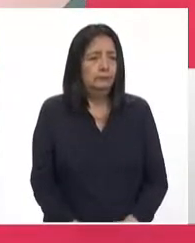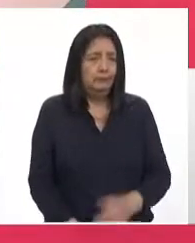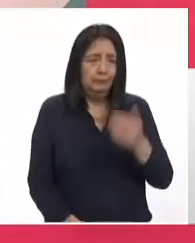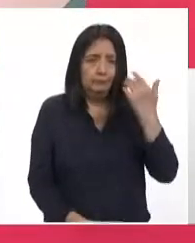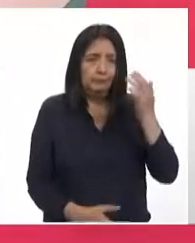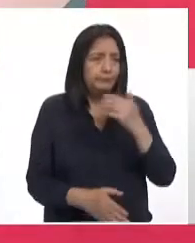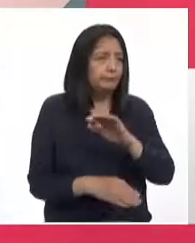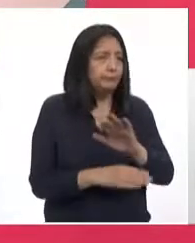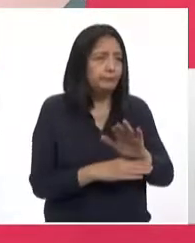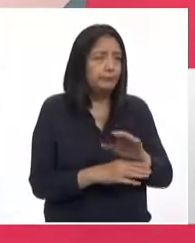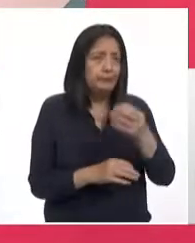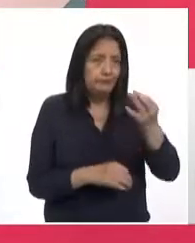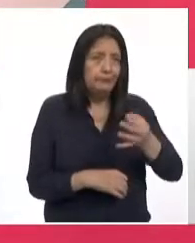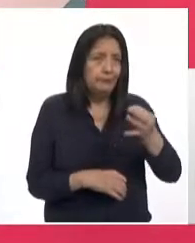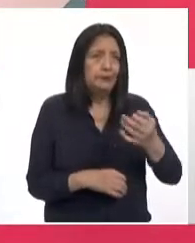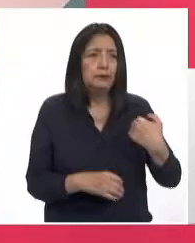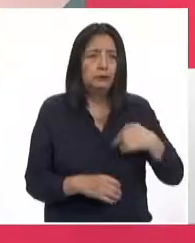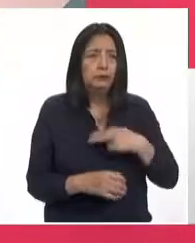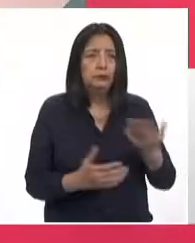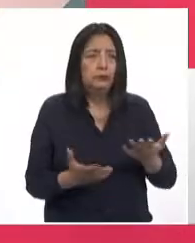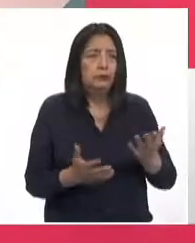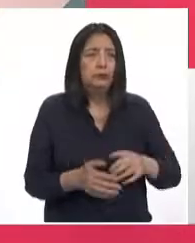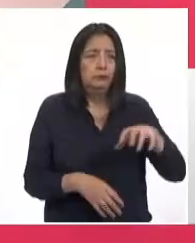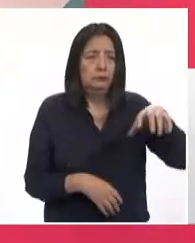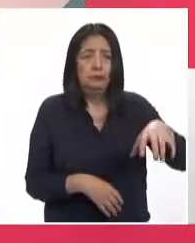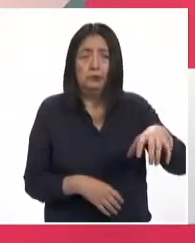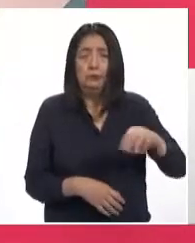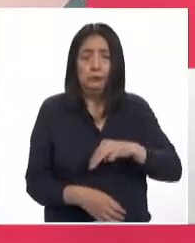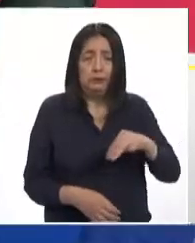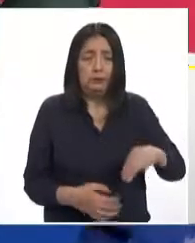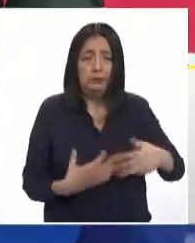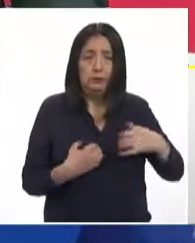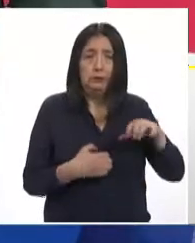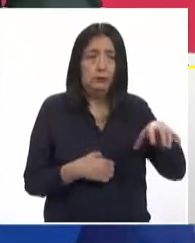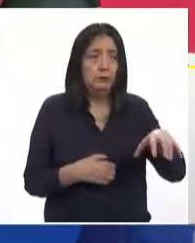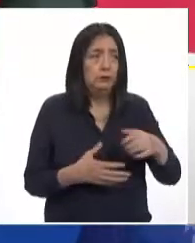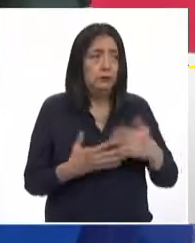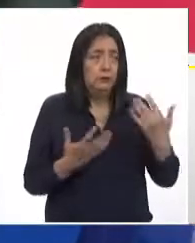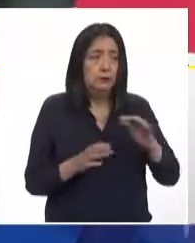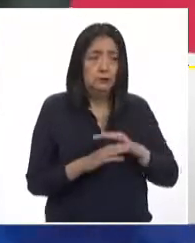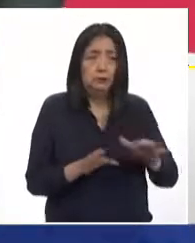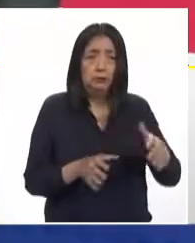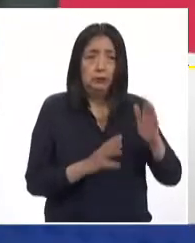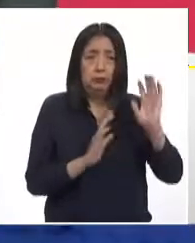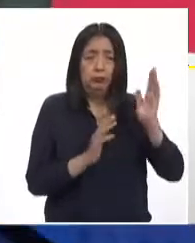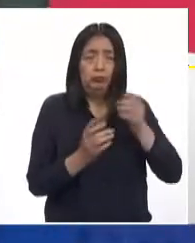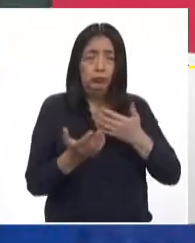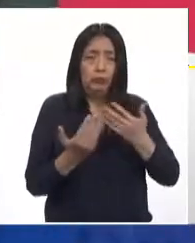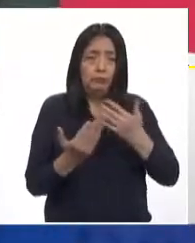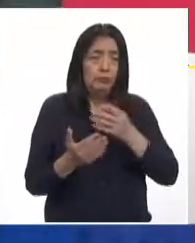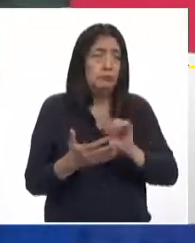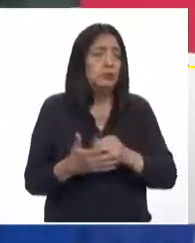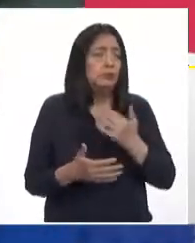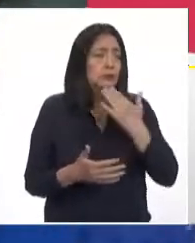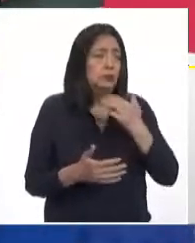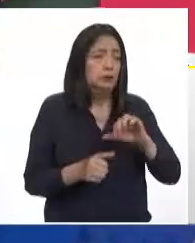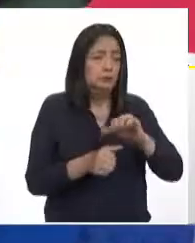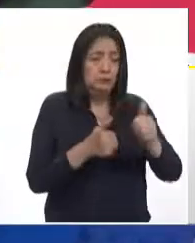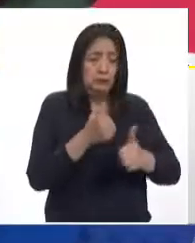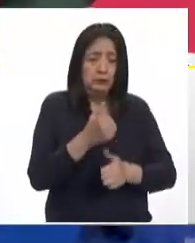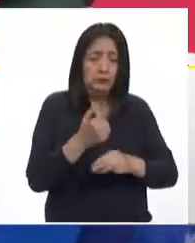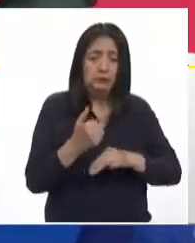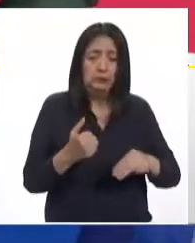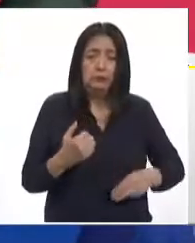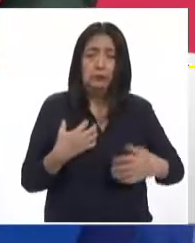Buenas tardes, Fátima. Efectivamente, nosotros nos encontramos en la sede central del Ministerio de Salud, donde acaba de concluir la conferencia de prensa de parte del viceministro